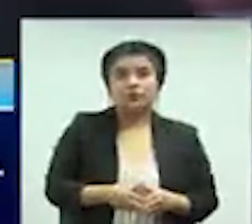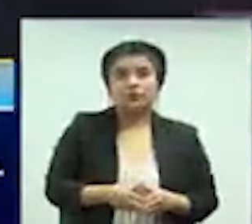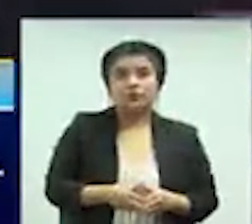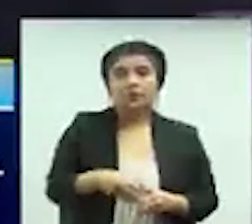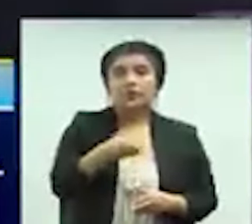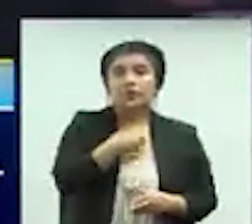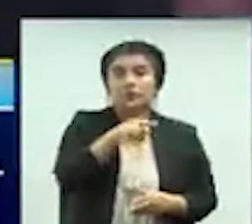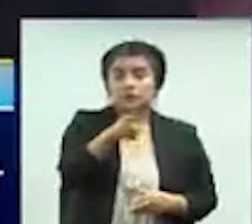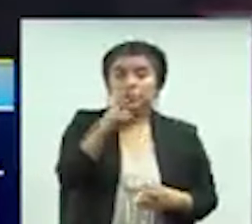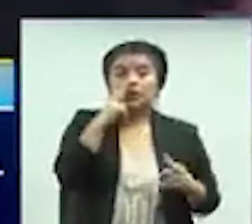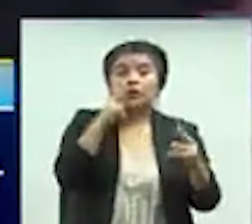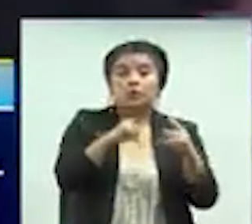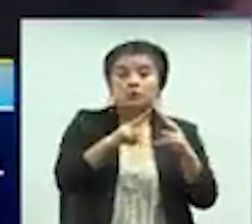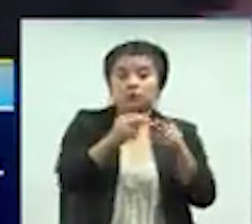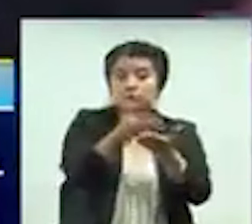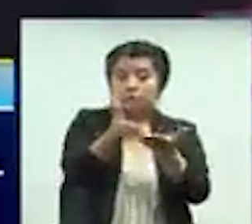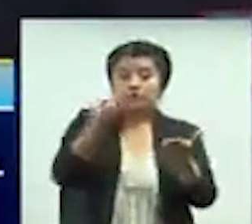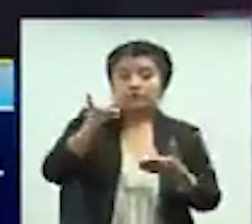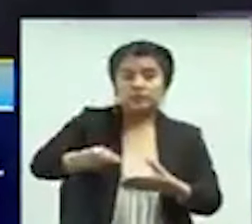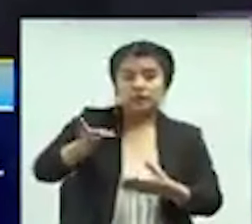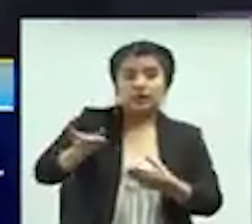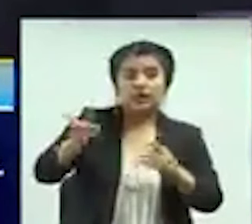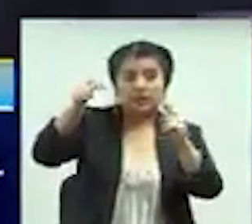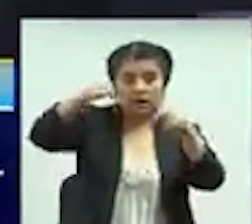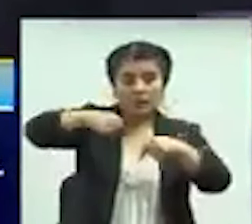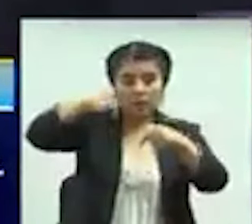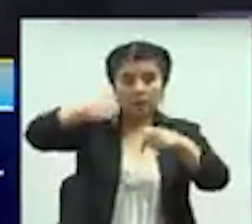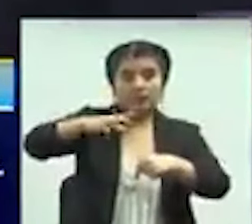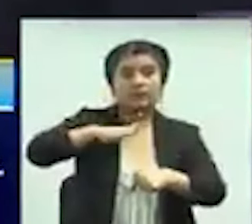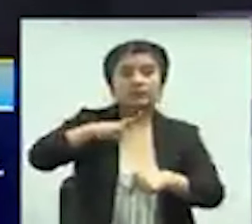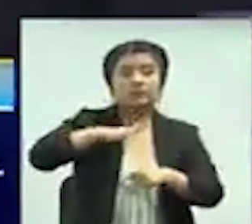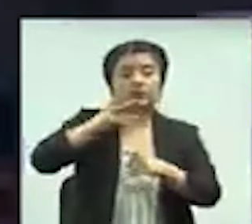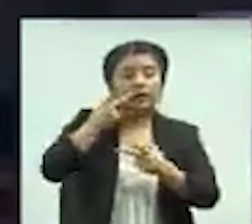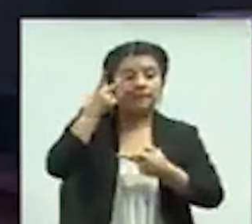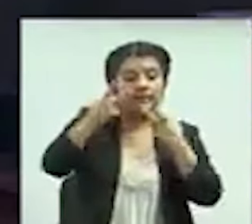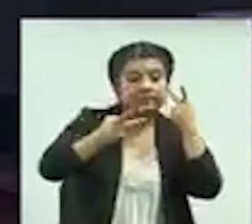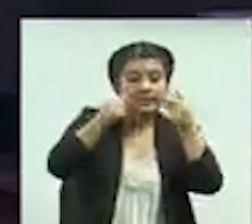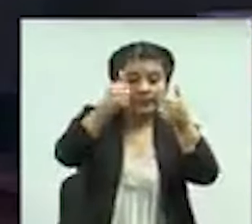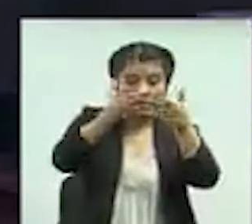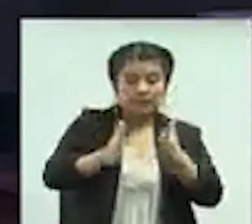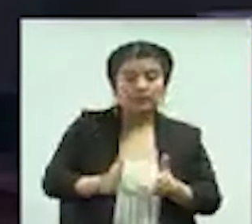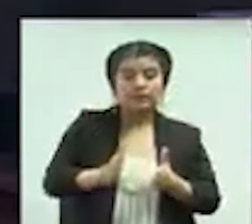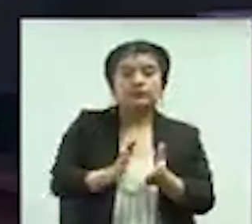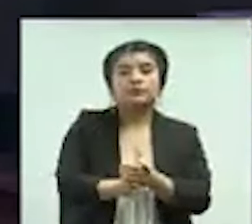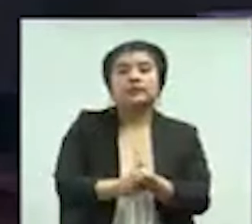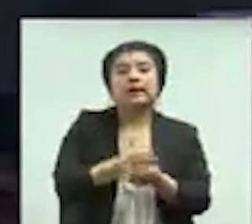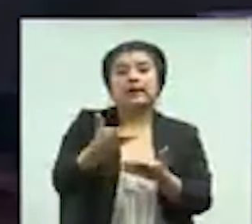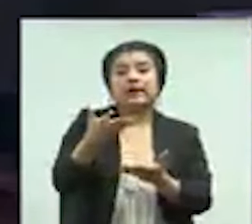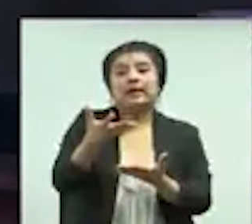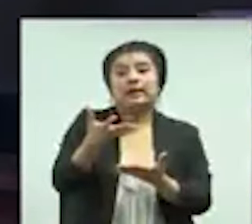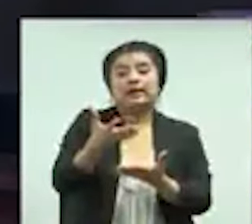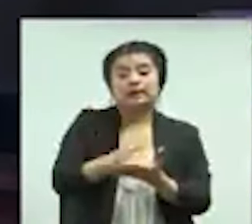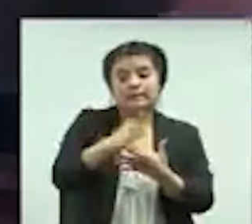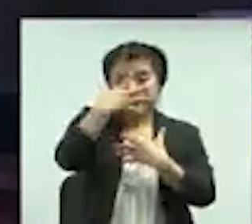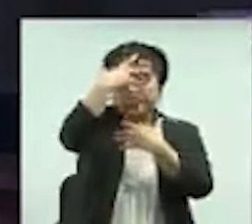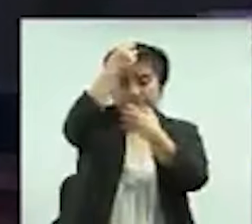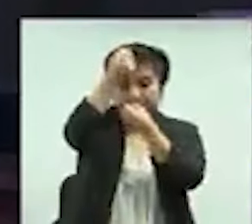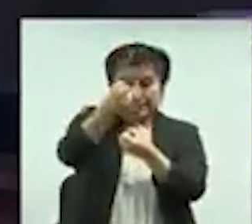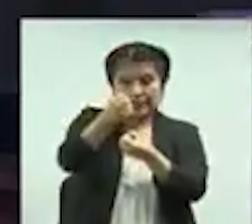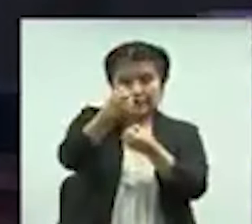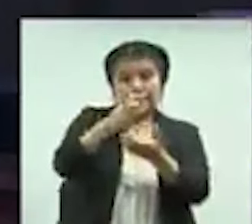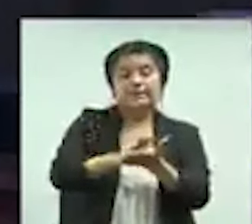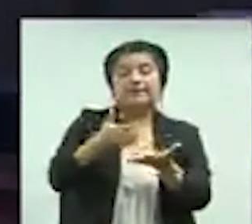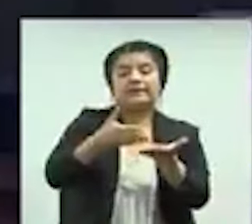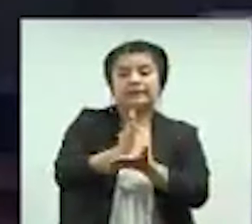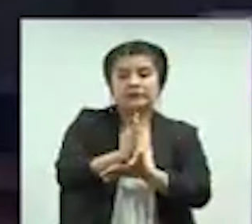hacer de su conocimiento, señores representantes, que el día de hoy contamos con la visita de estudiantes de la Facultad de Derecho de la Universidad de San Carlos de Guatemala,